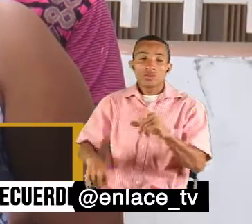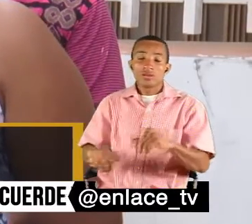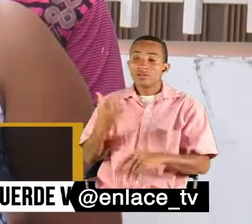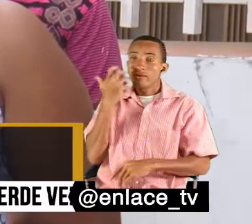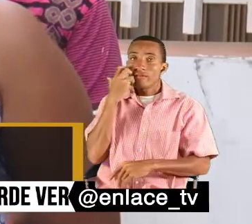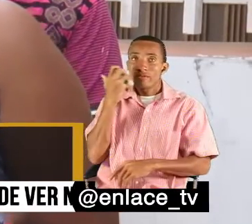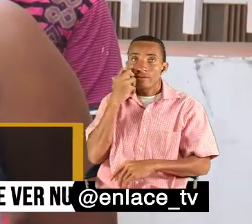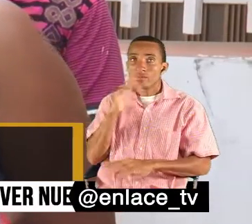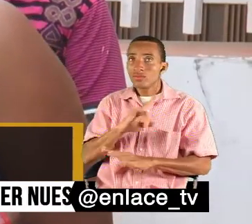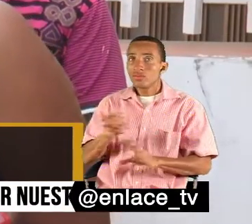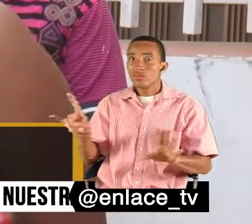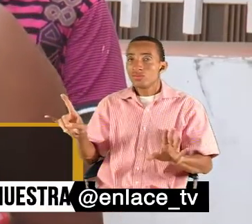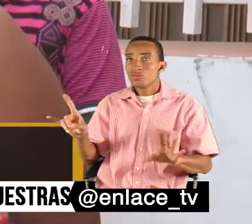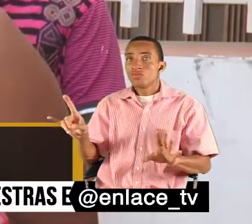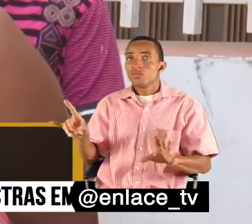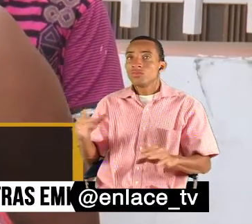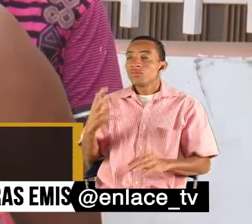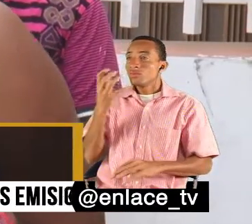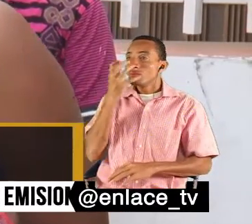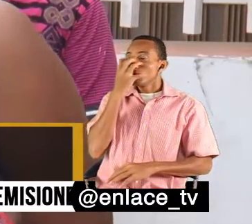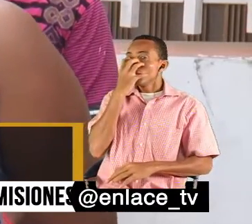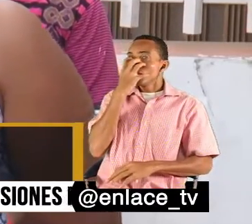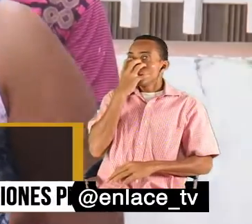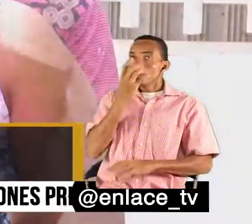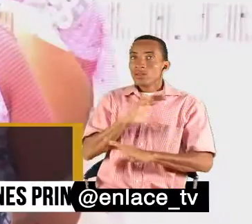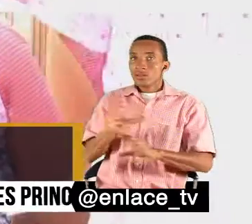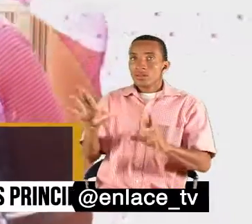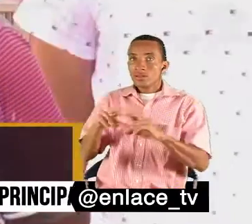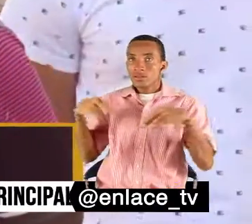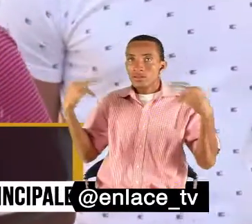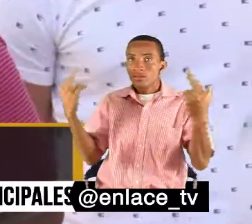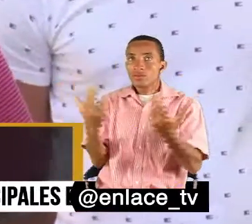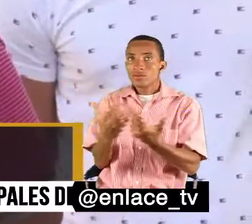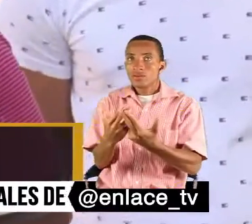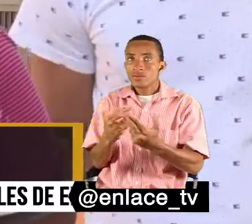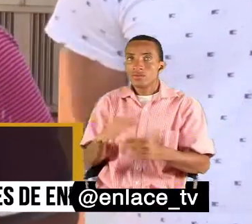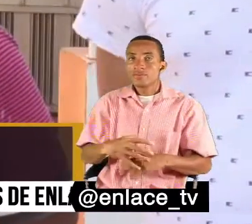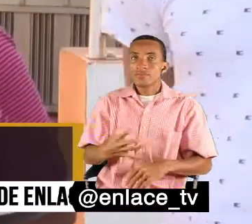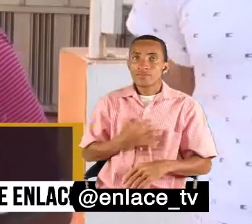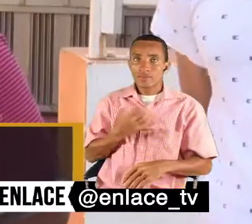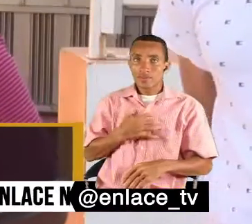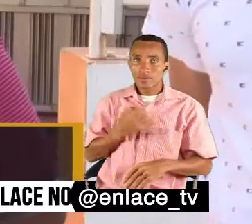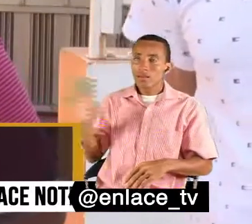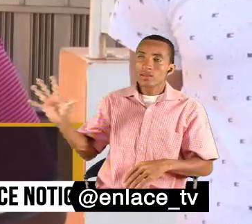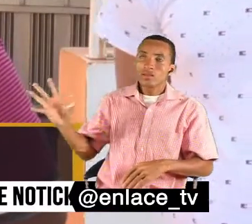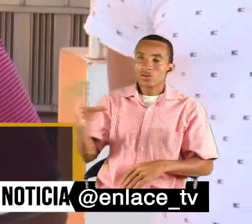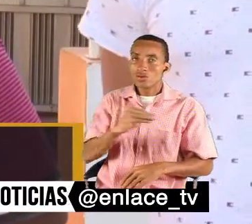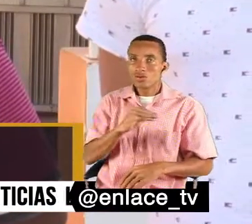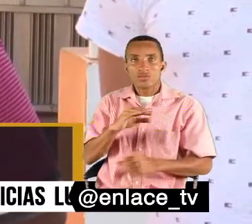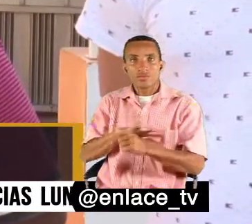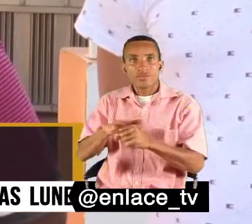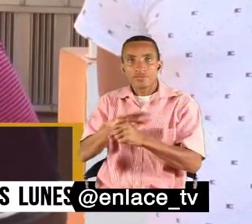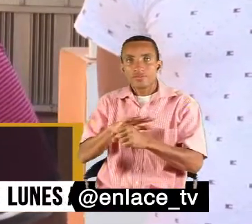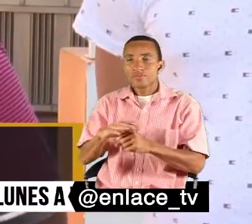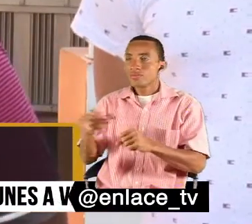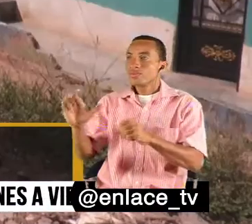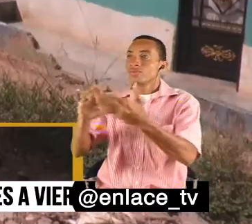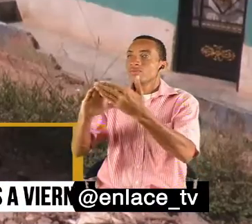y que se iba a poner el oxígeno, y por eso se acabó la reunión. La que a nosotros de todo el barrio es sobre el salón